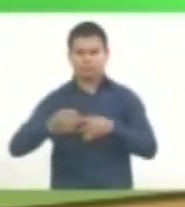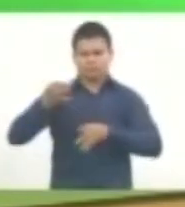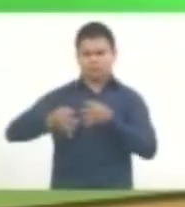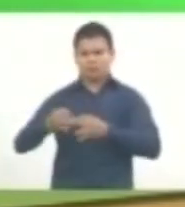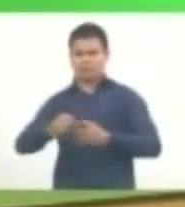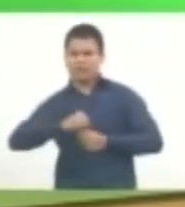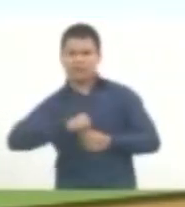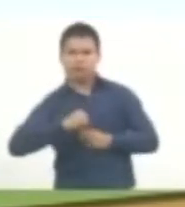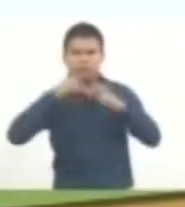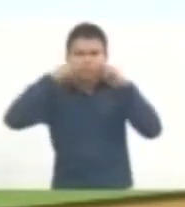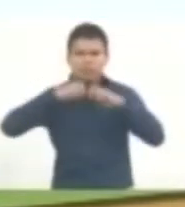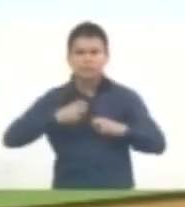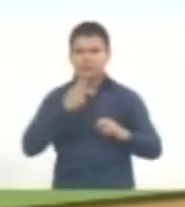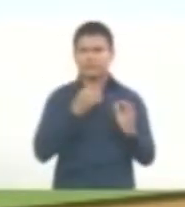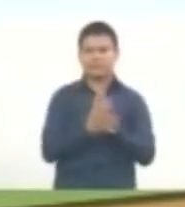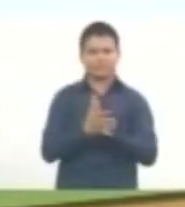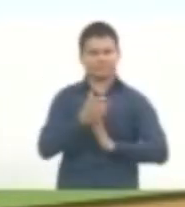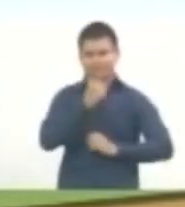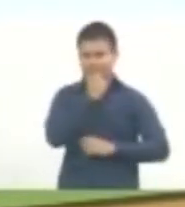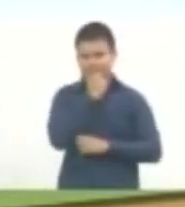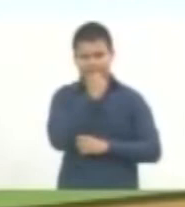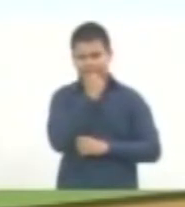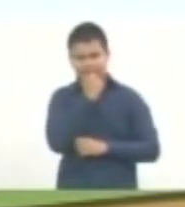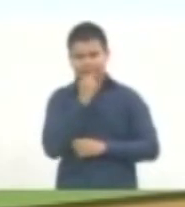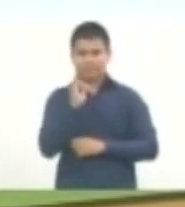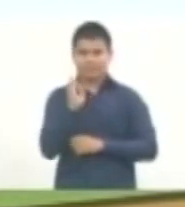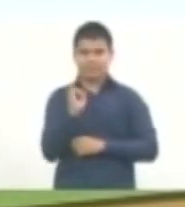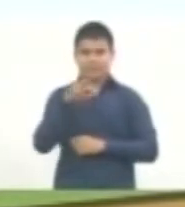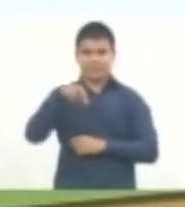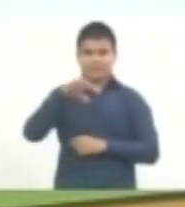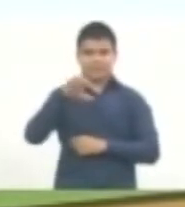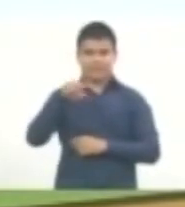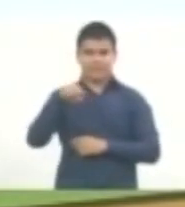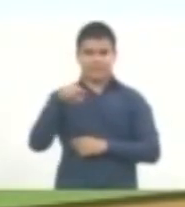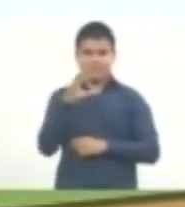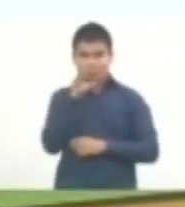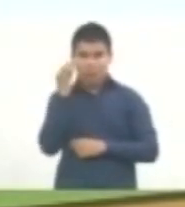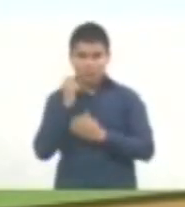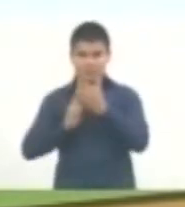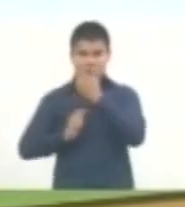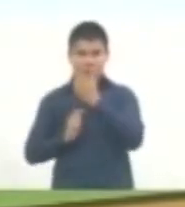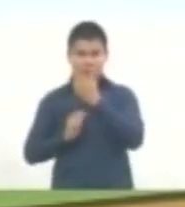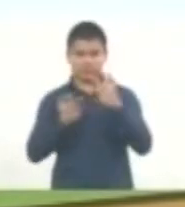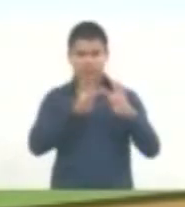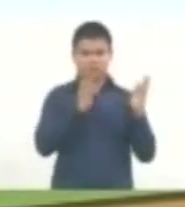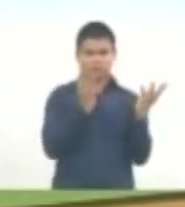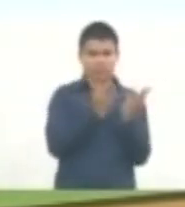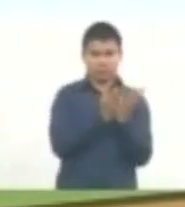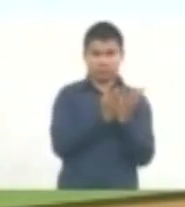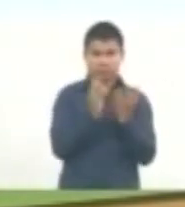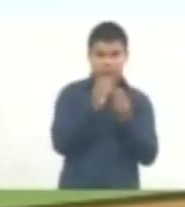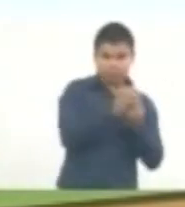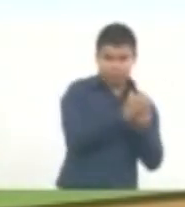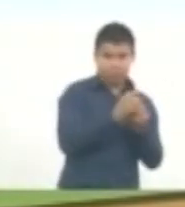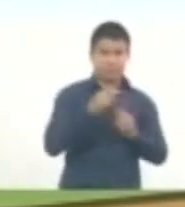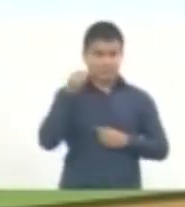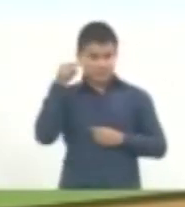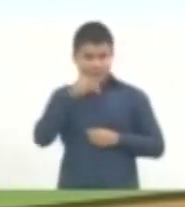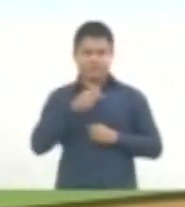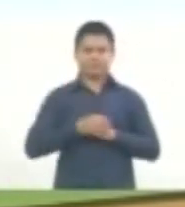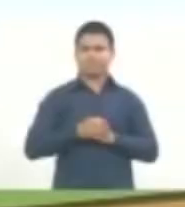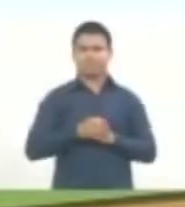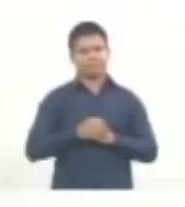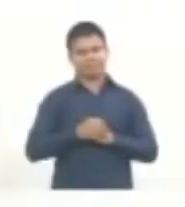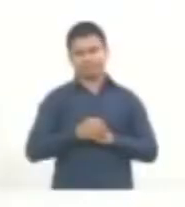el papel del INPEC y la responsabilidad que esta institución tiene con el accionar delincuencial de varios internos desde los centros de